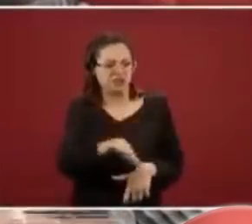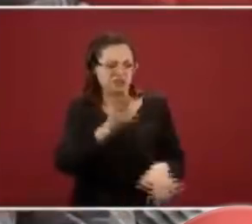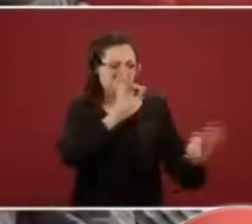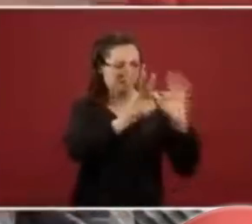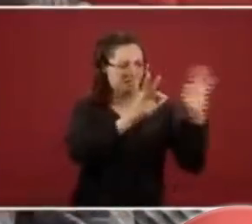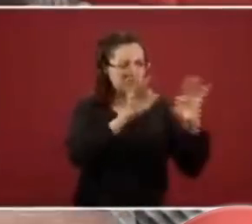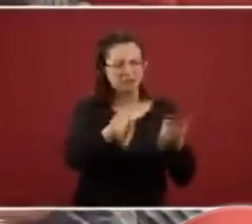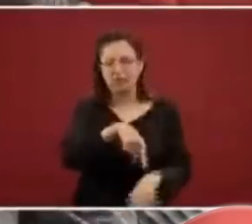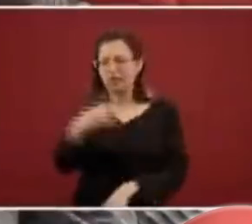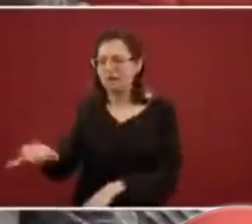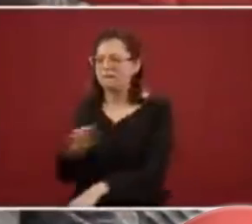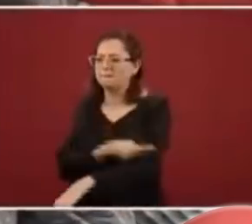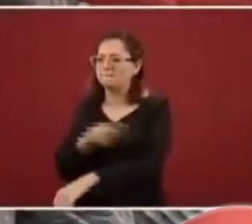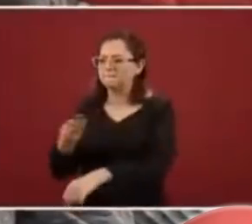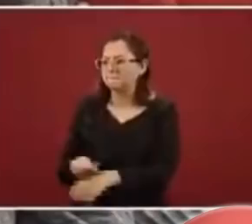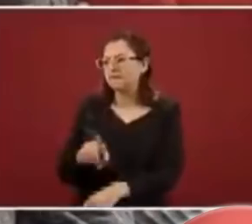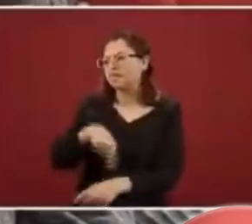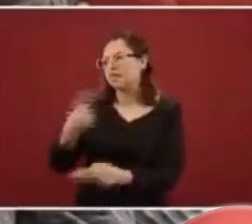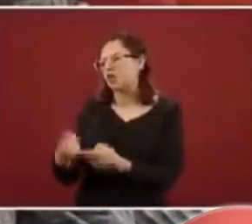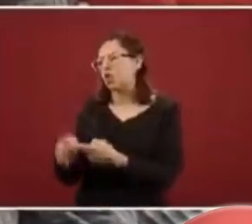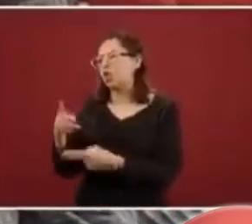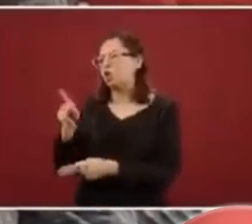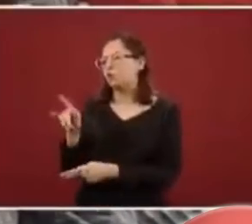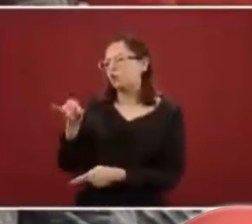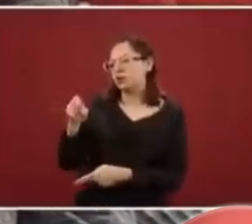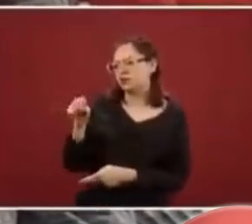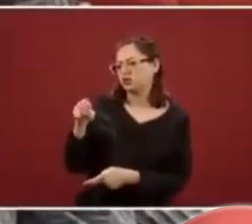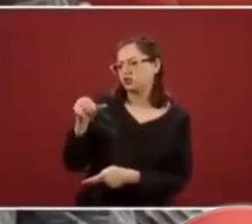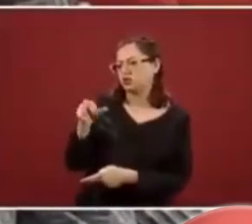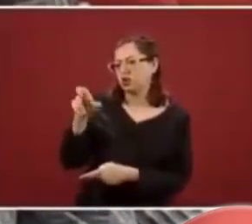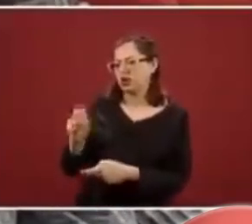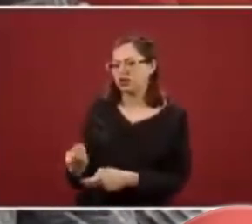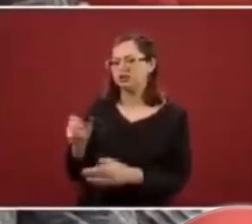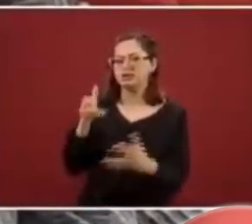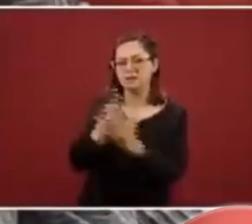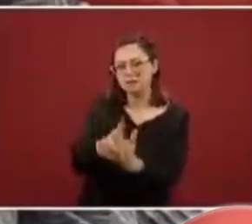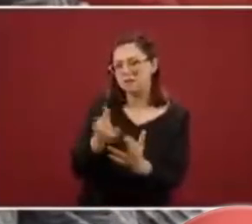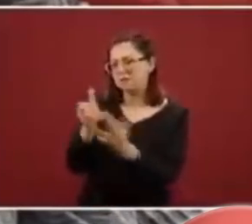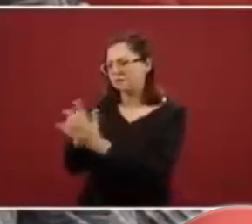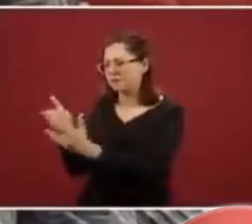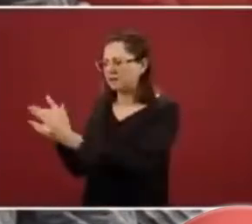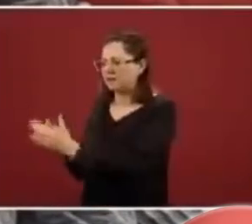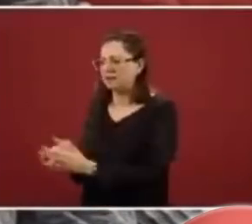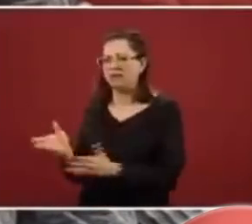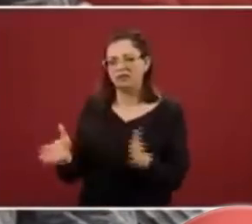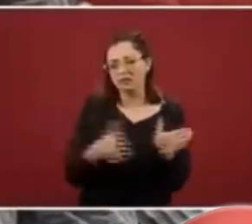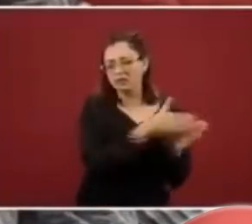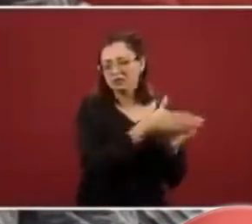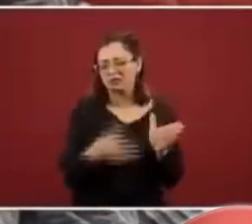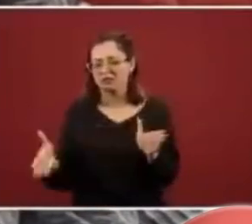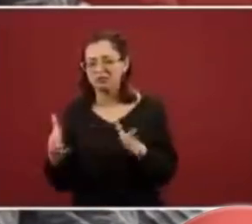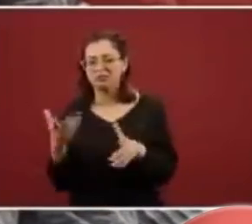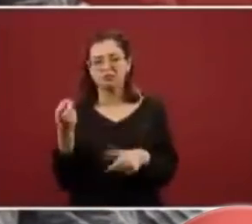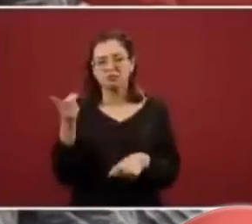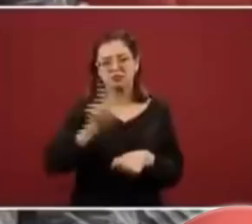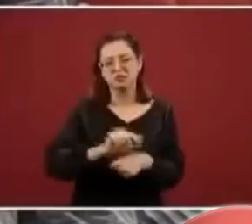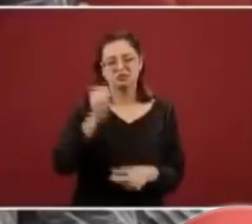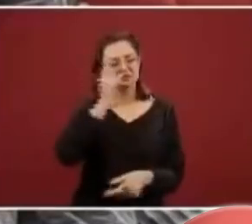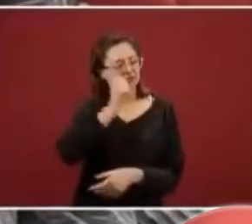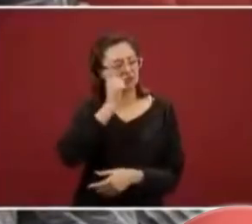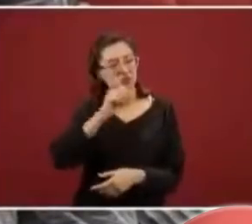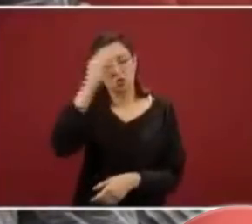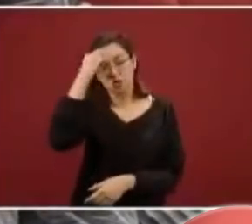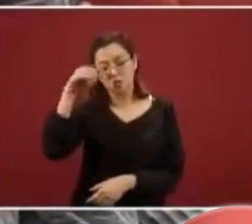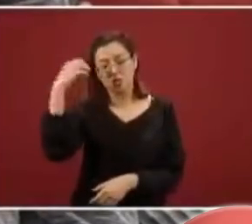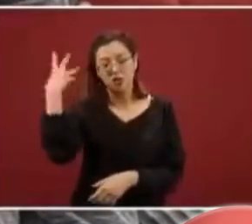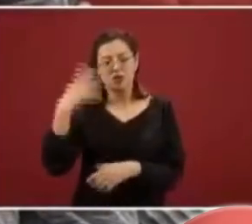luego matan a Pino Suárez y a Madero. Son esos días de más que los ignorábamos. Y yo me quisiera referir